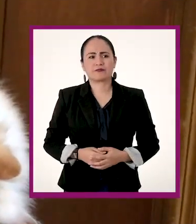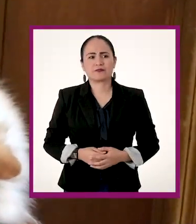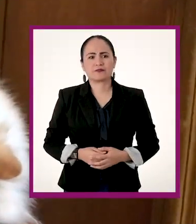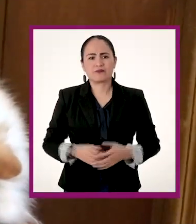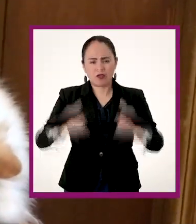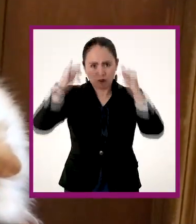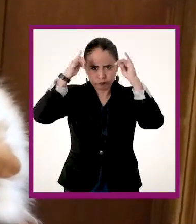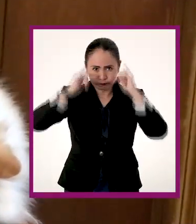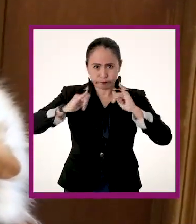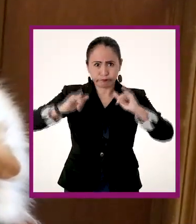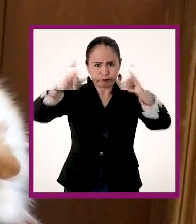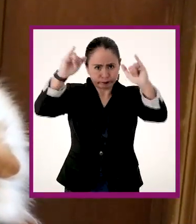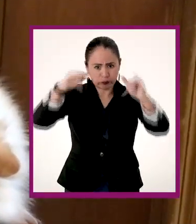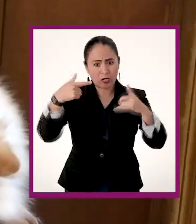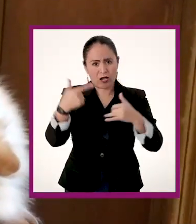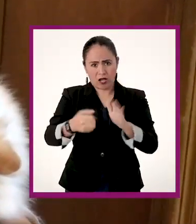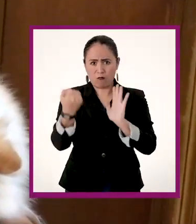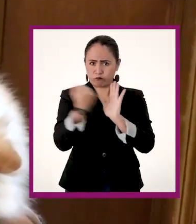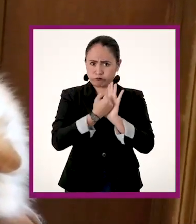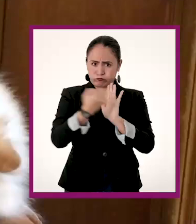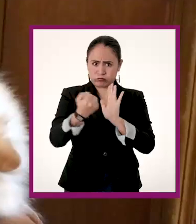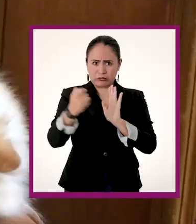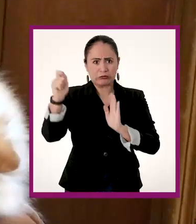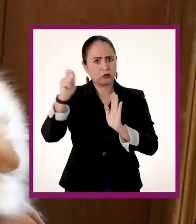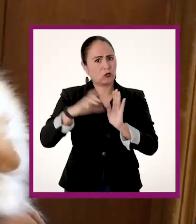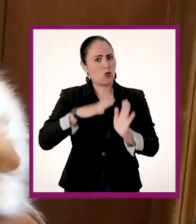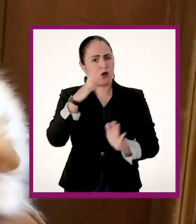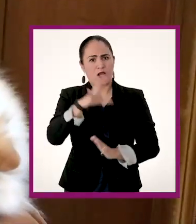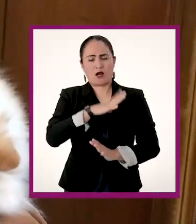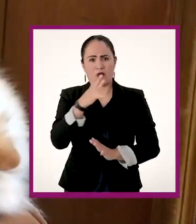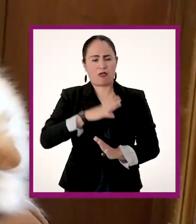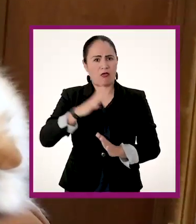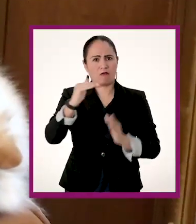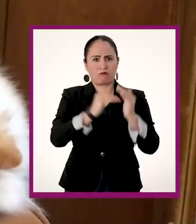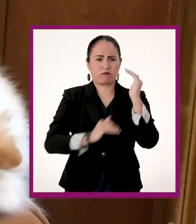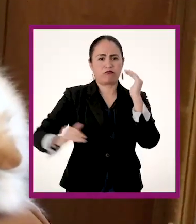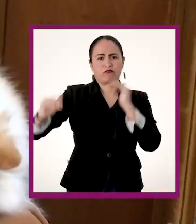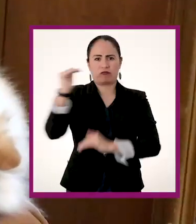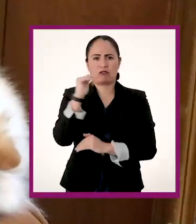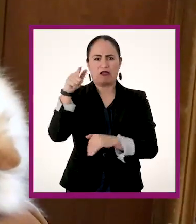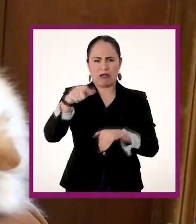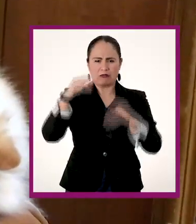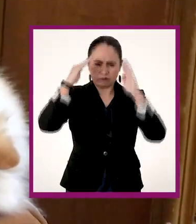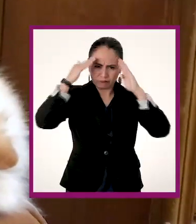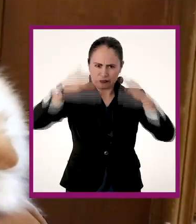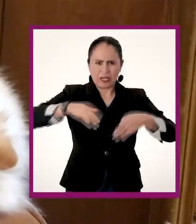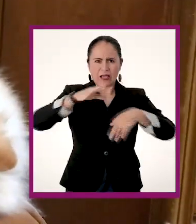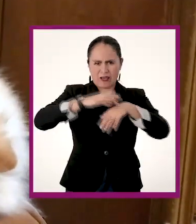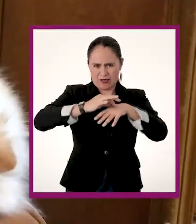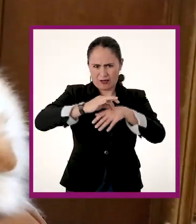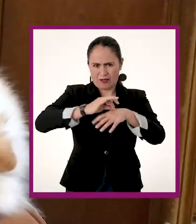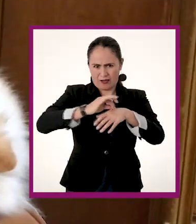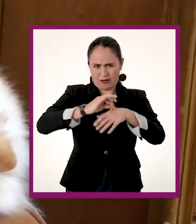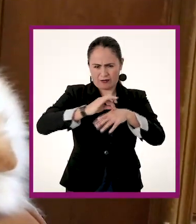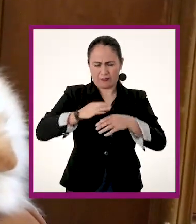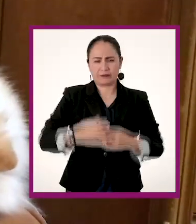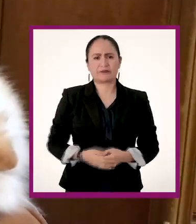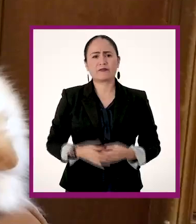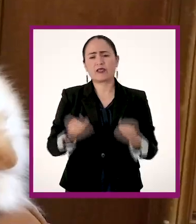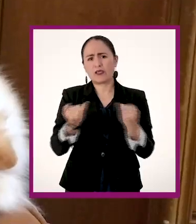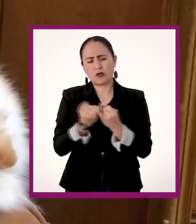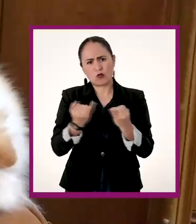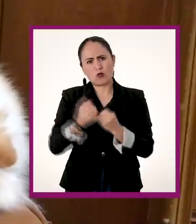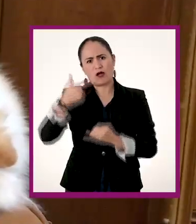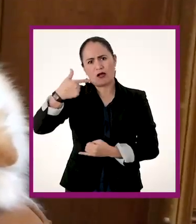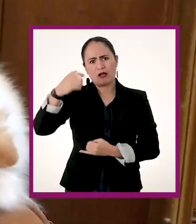de ganado de alto registro especializado en carne y principalmente en todo lo que